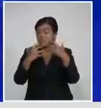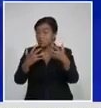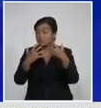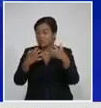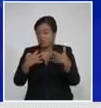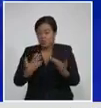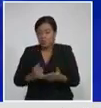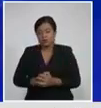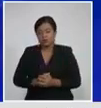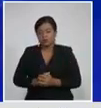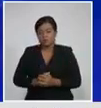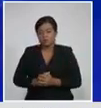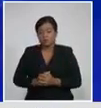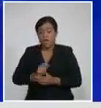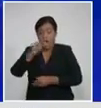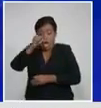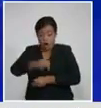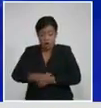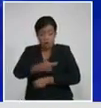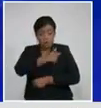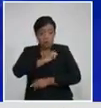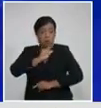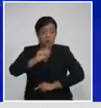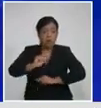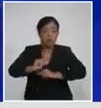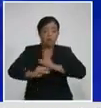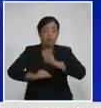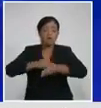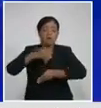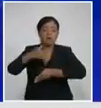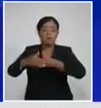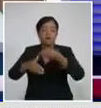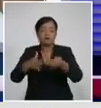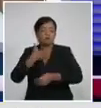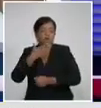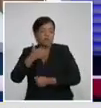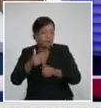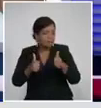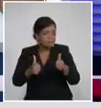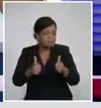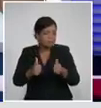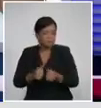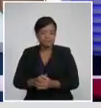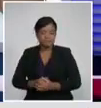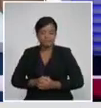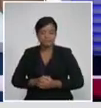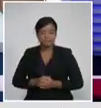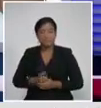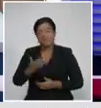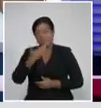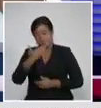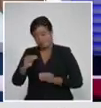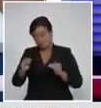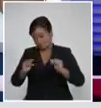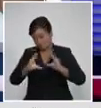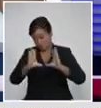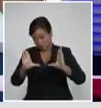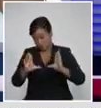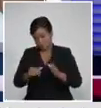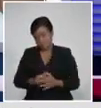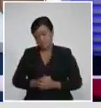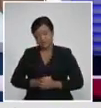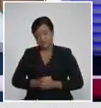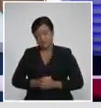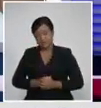¿cómo marcha hasta este momento esa estrategia de vacunación diseñada? Buenos días, Isela. para ti,